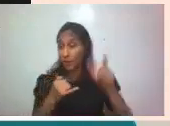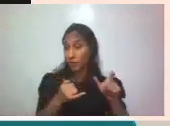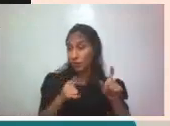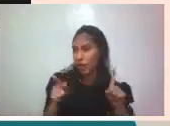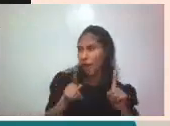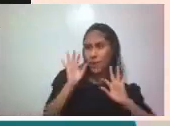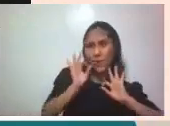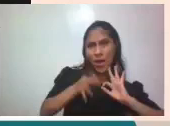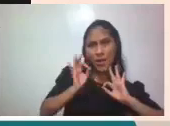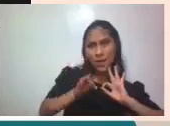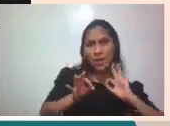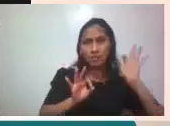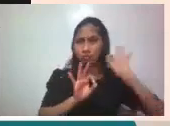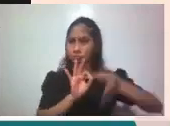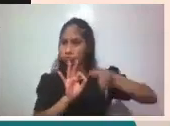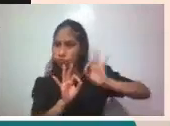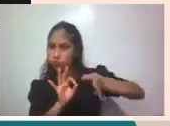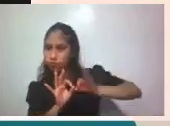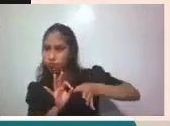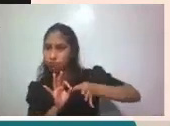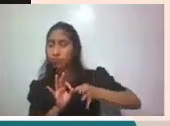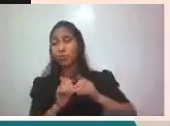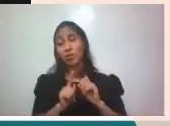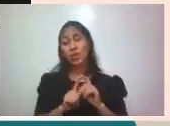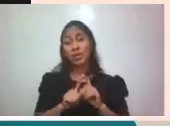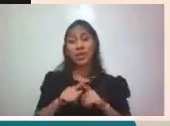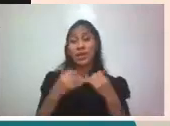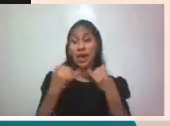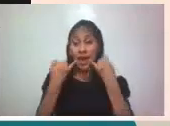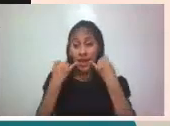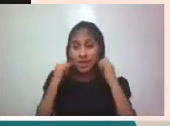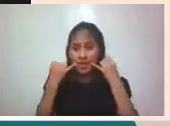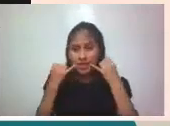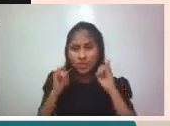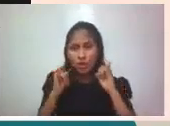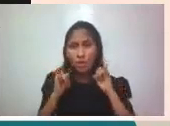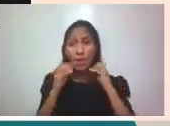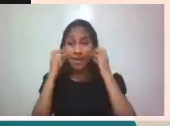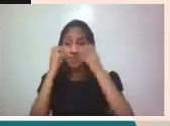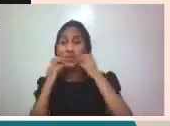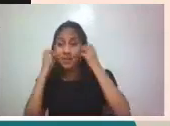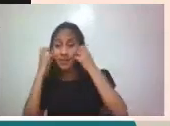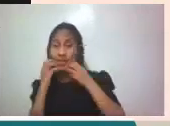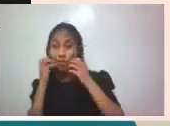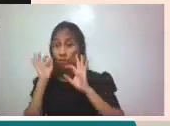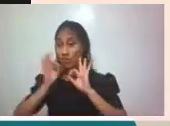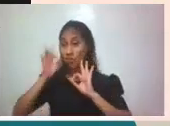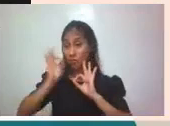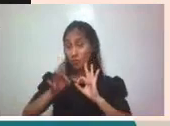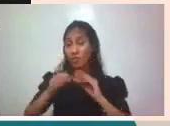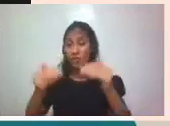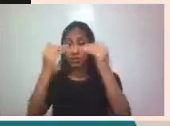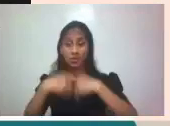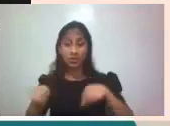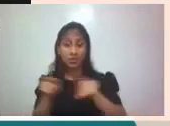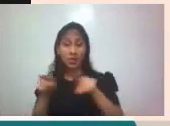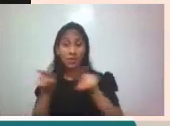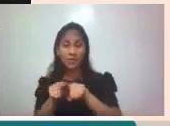hemos requerido la interpretación en la lengua originaria quechua y en la ashaninka.